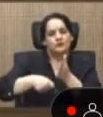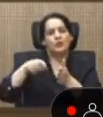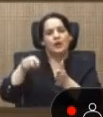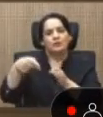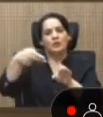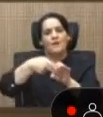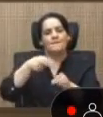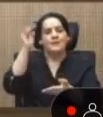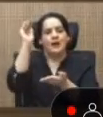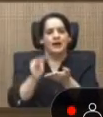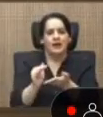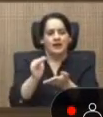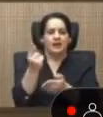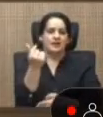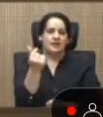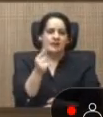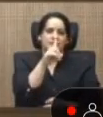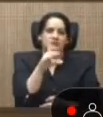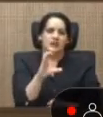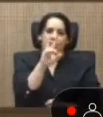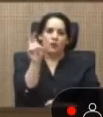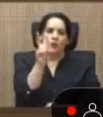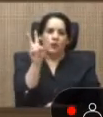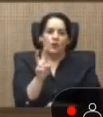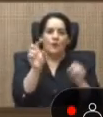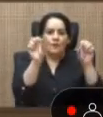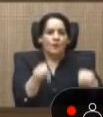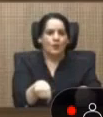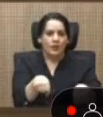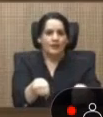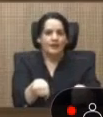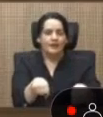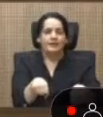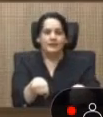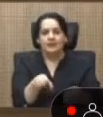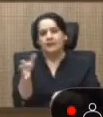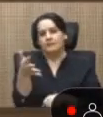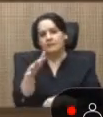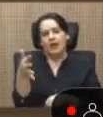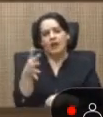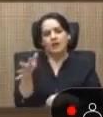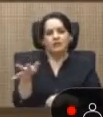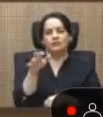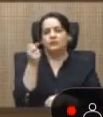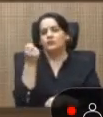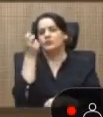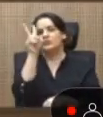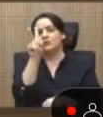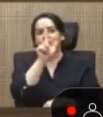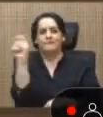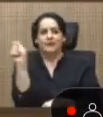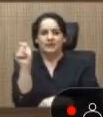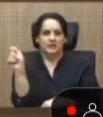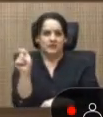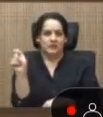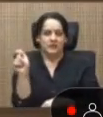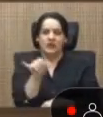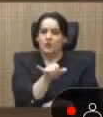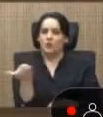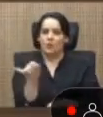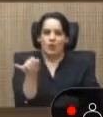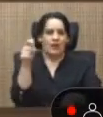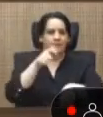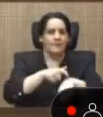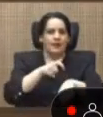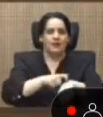la, y así poder, en un promedio de 12 meses, en igual plazo, exonerar del pago